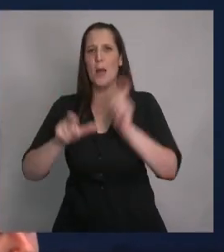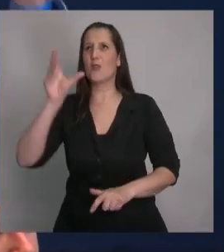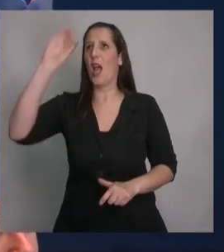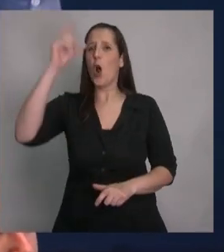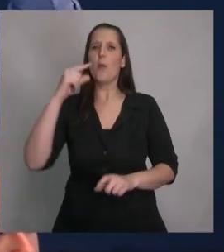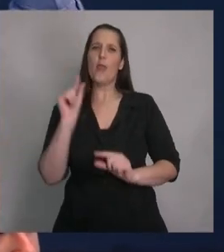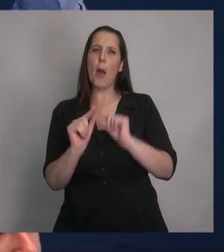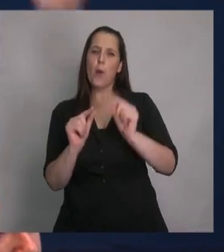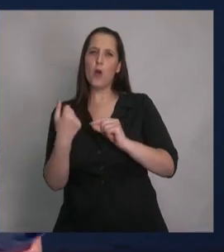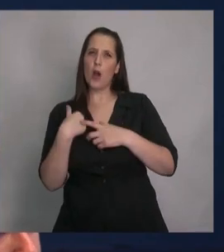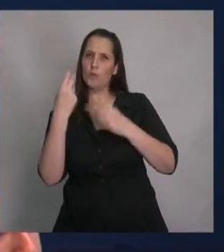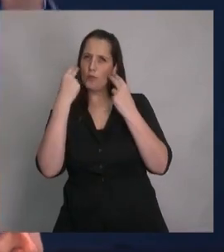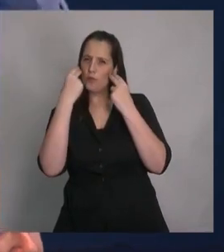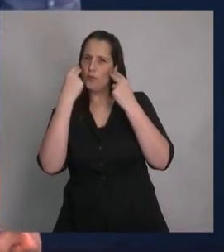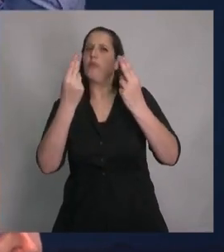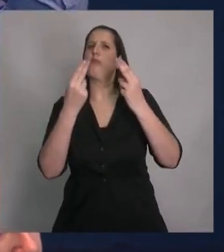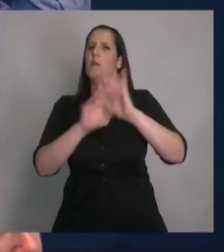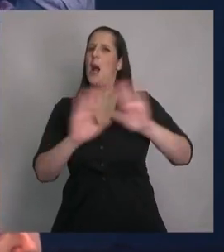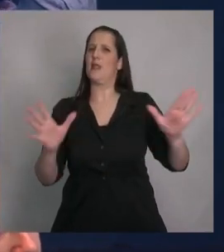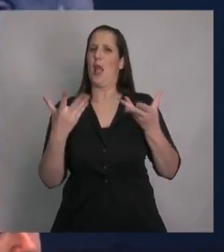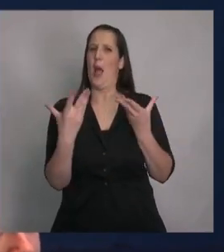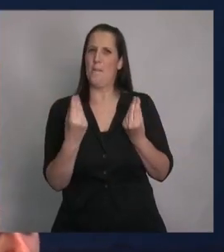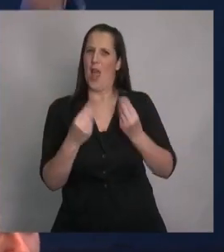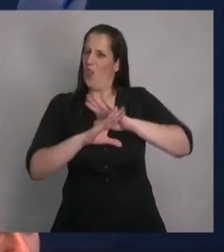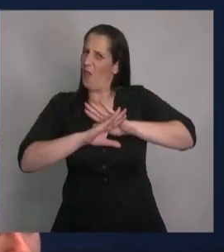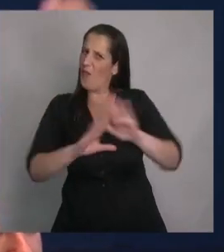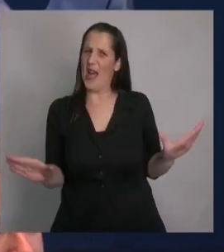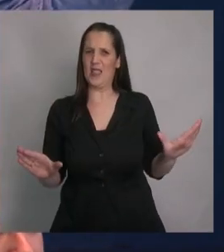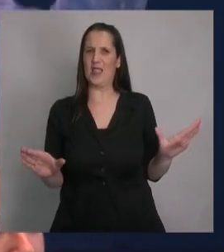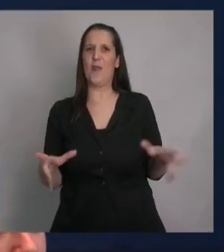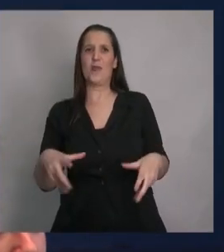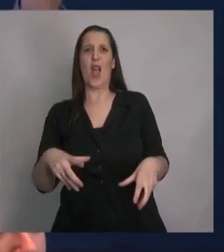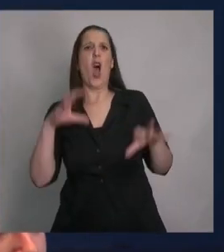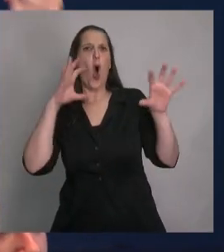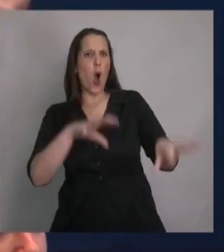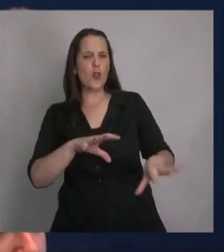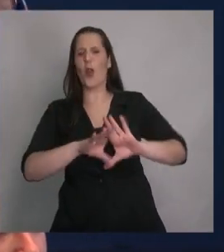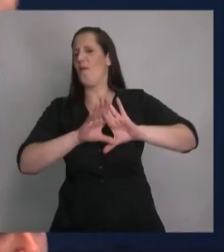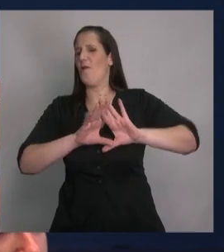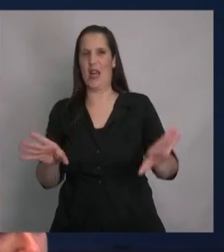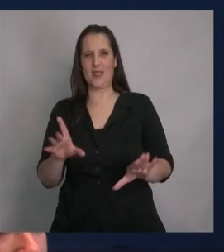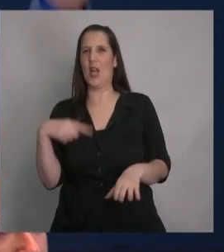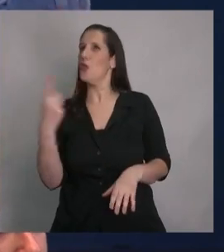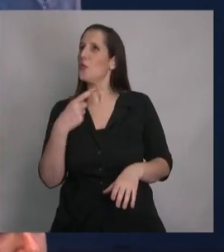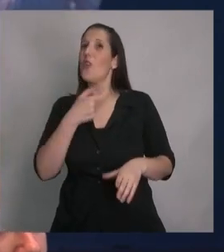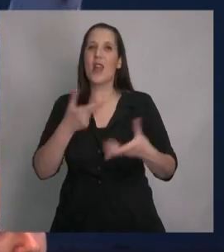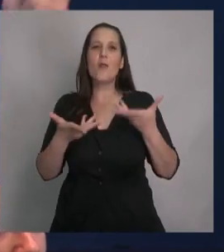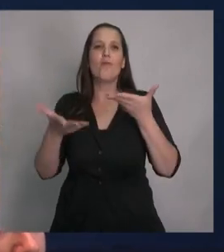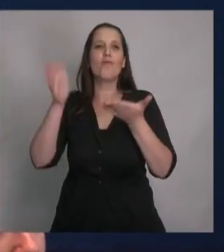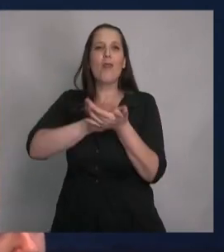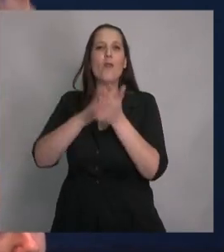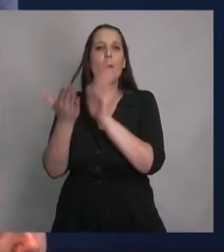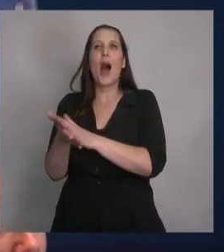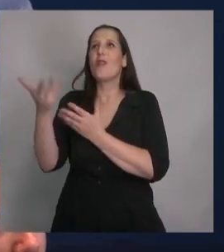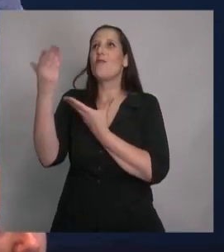están levantando contra el discurso del miedo, están levantando contra el discurso del odio para decirle, hermanos y hermanas, estamos con ustedes, con un